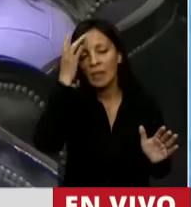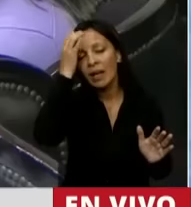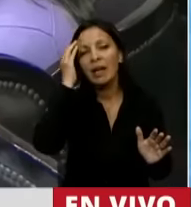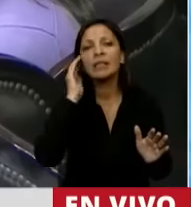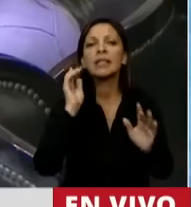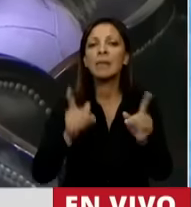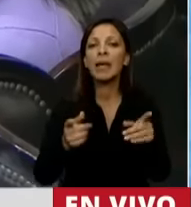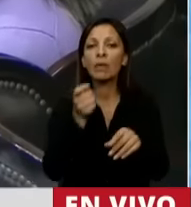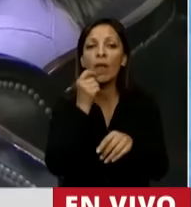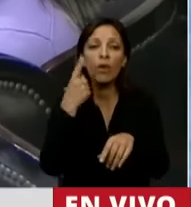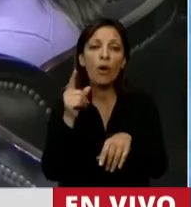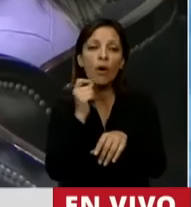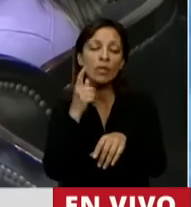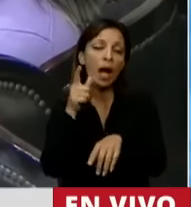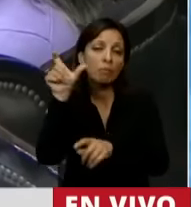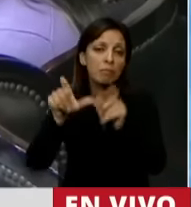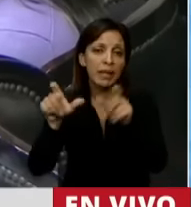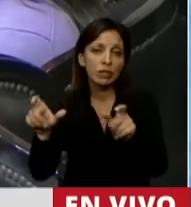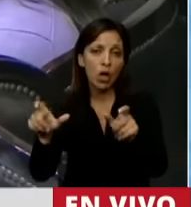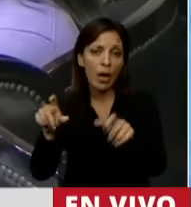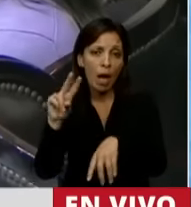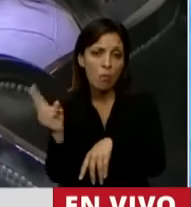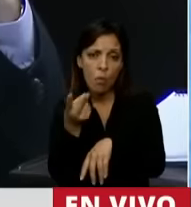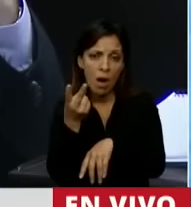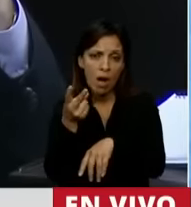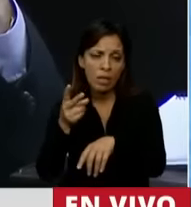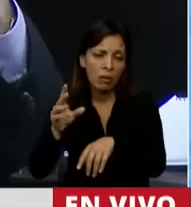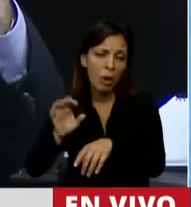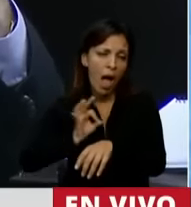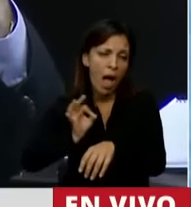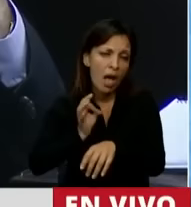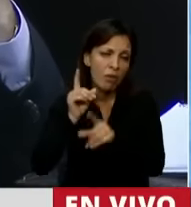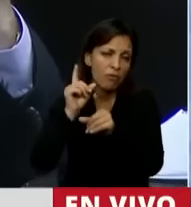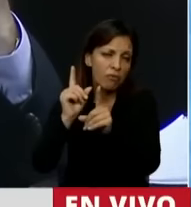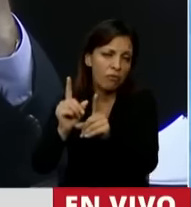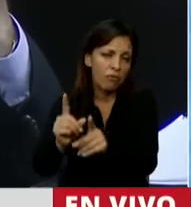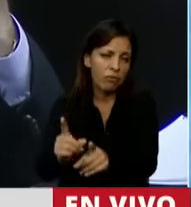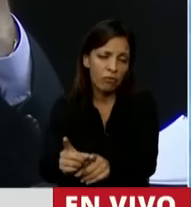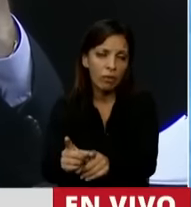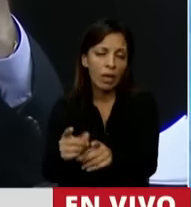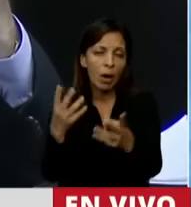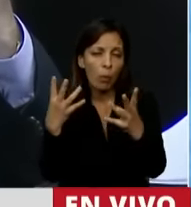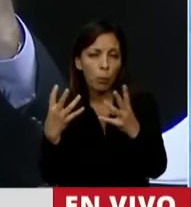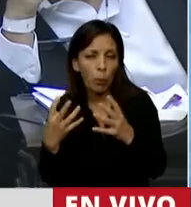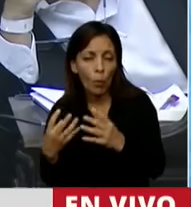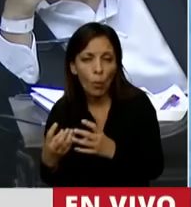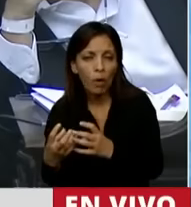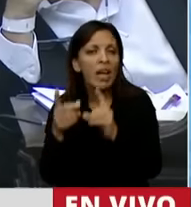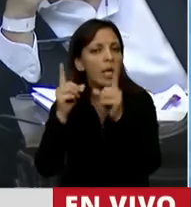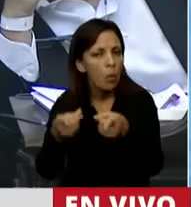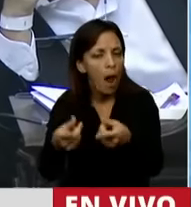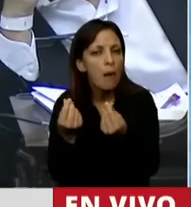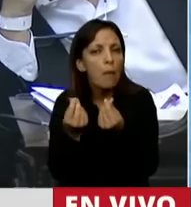prácticamente ya no queda nada del ser humano, aún luego de mucho tiempo. Uno de los principios de la